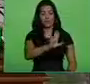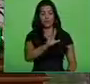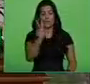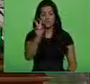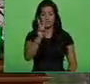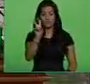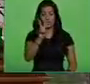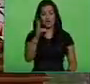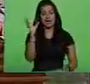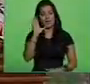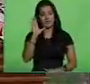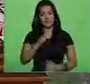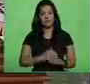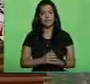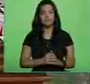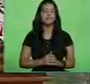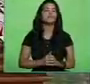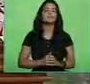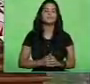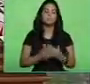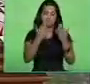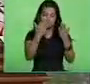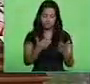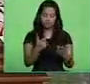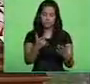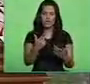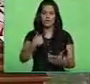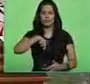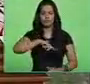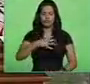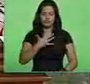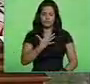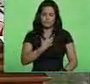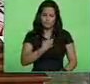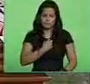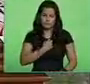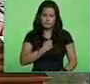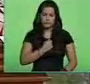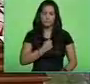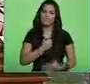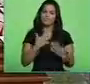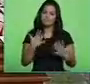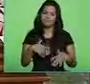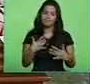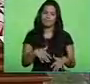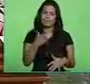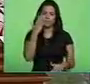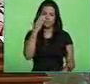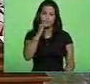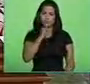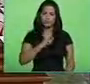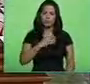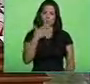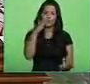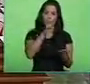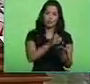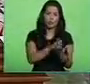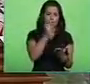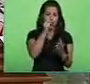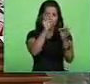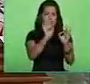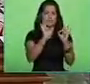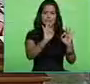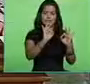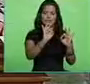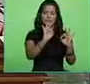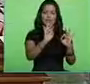Venezuela, Caracas. Su excelencia, con profundo pesar me he enterado del lamentable fallecimiento del excelentísimo señor Hugo Rafael Chávez Frías,